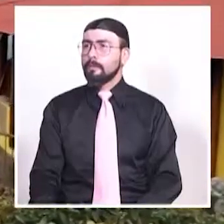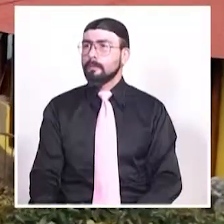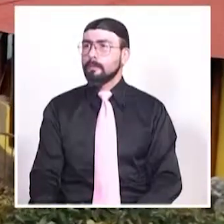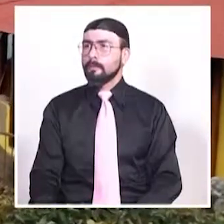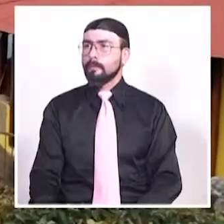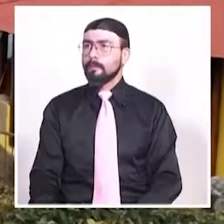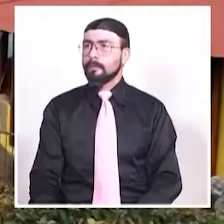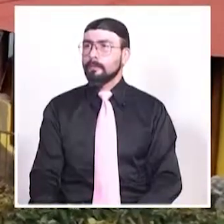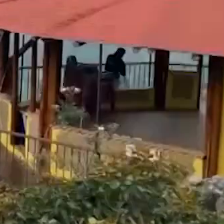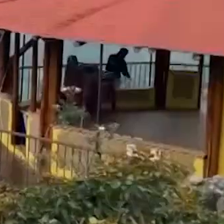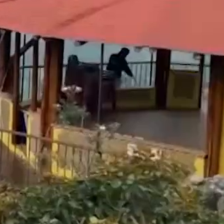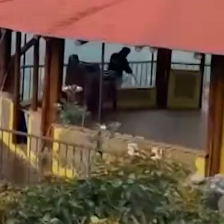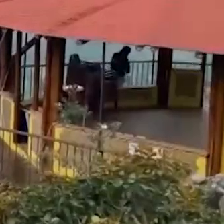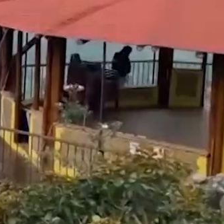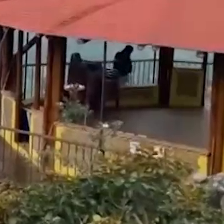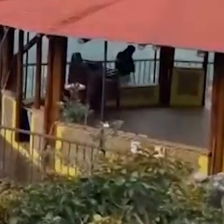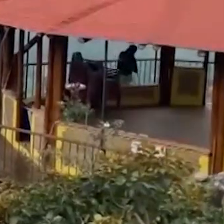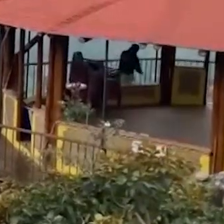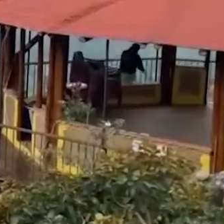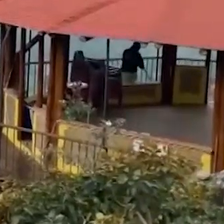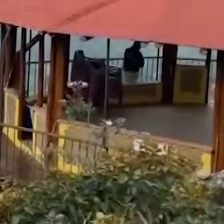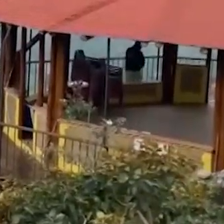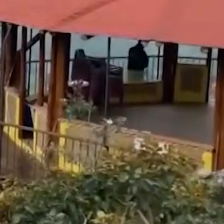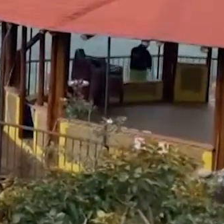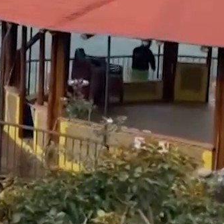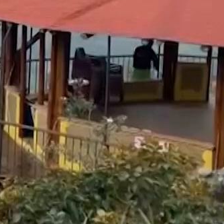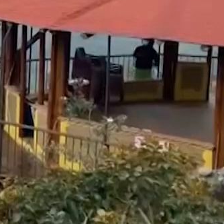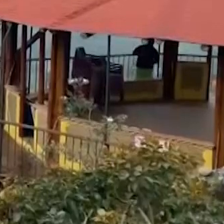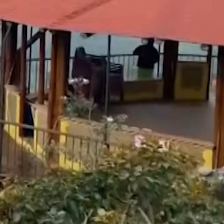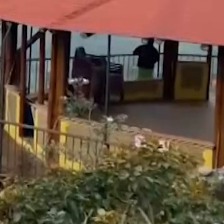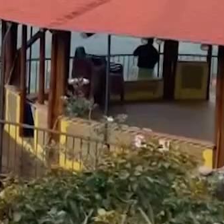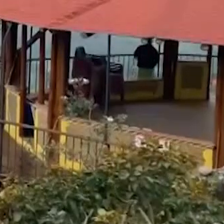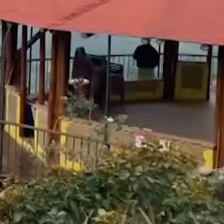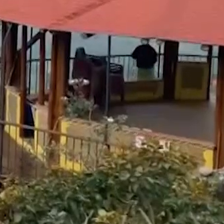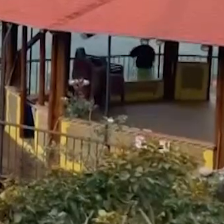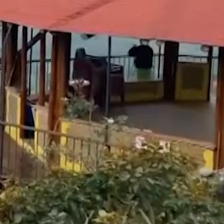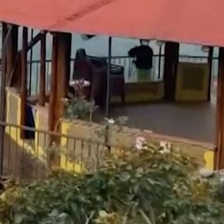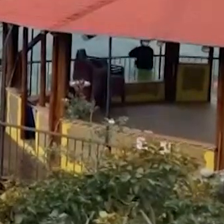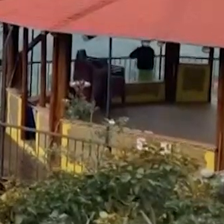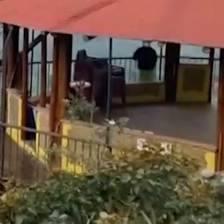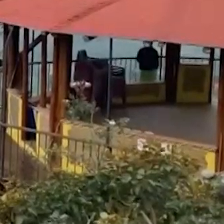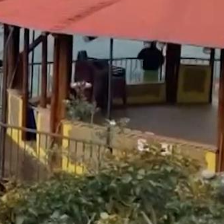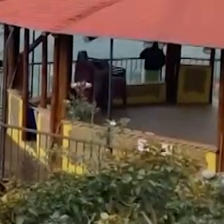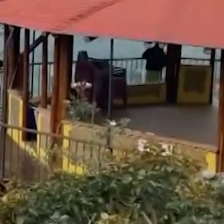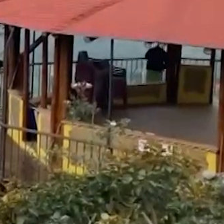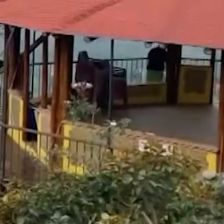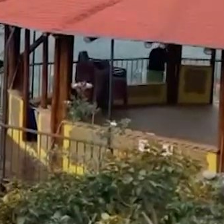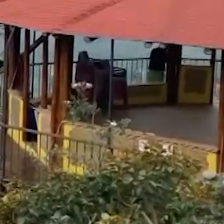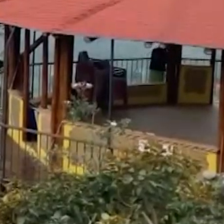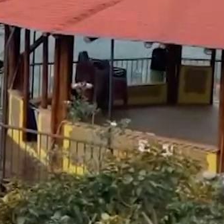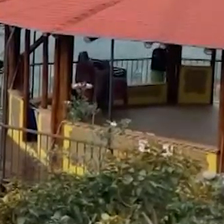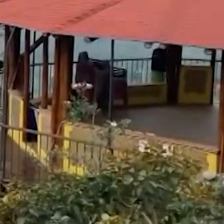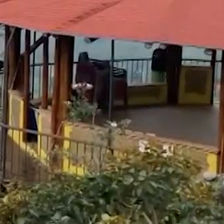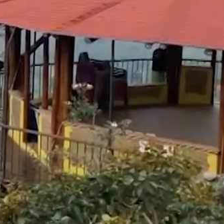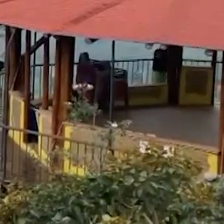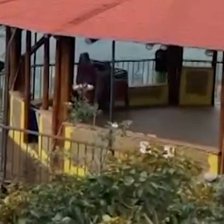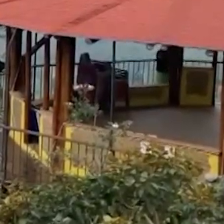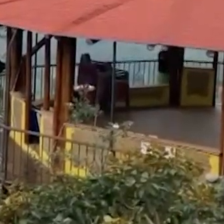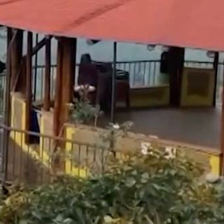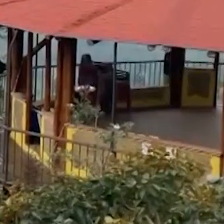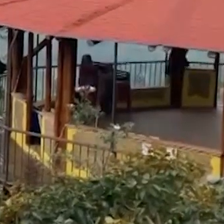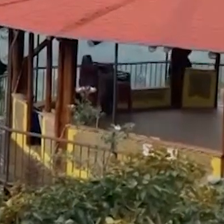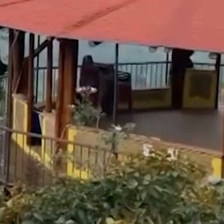Y estamos cerca a Cúcuta, con este lindo paisaje, con un compañero